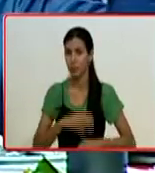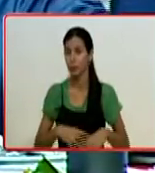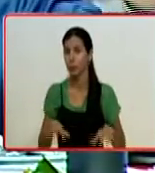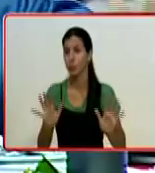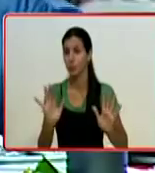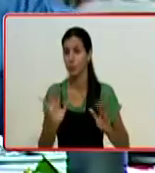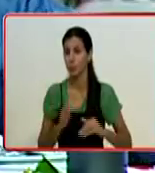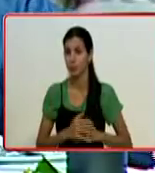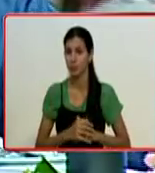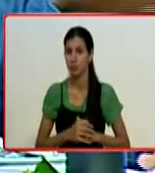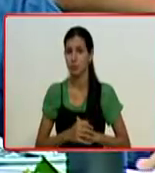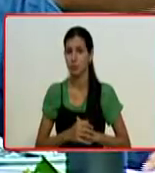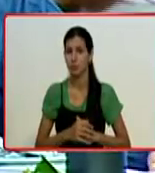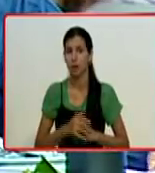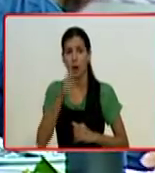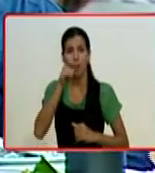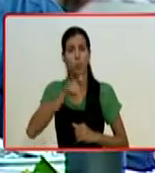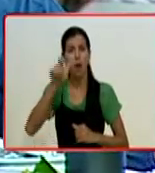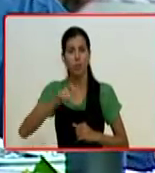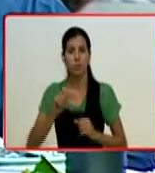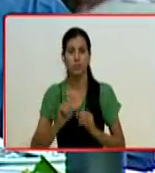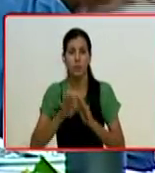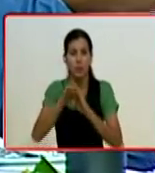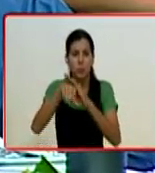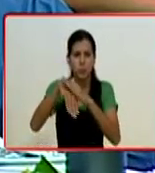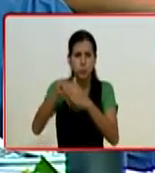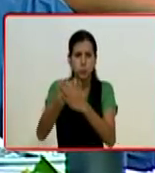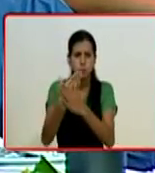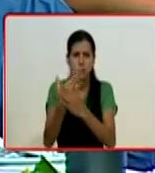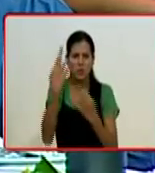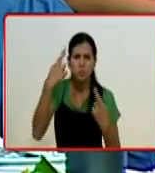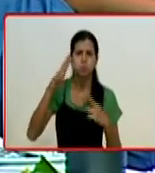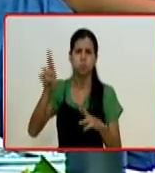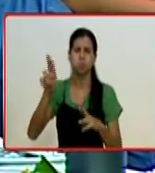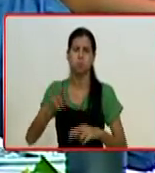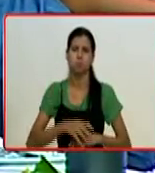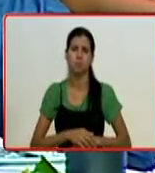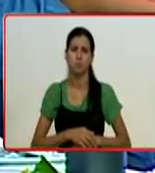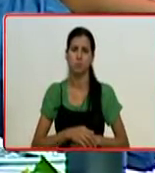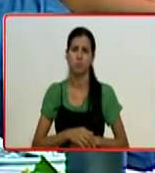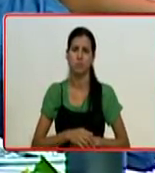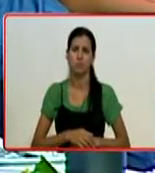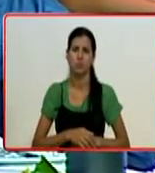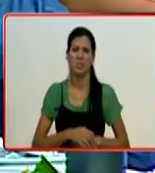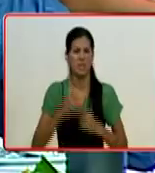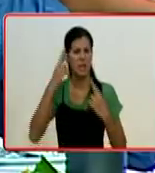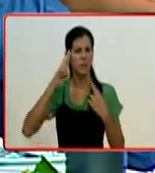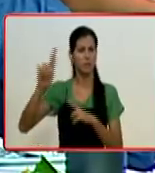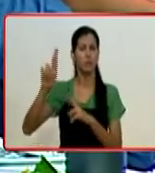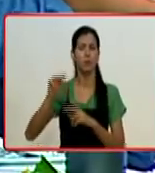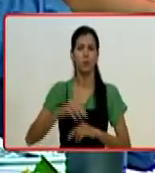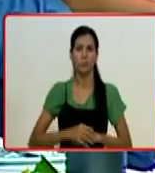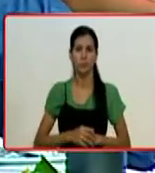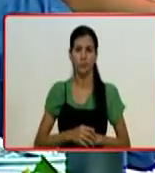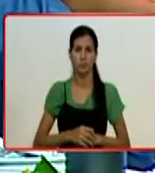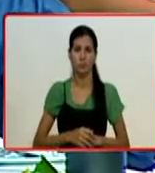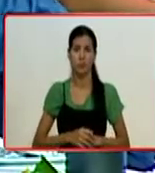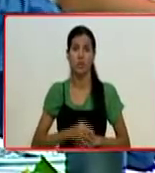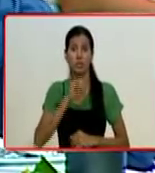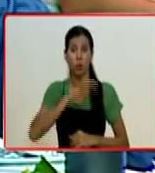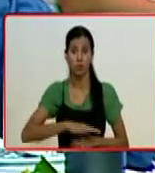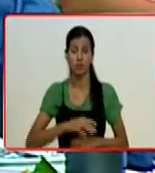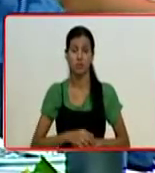el pueblo amaneció en rebelión. Una rebelión histórica,